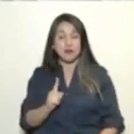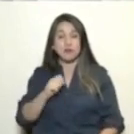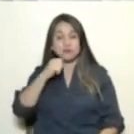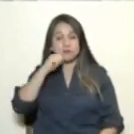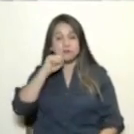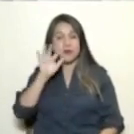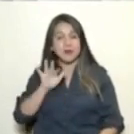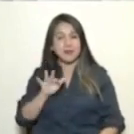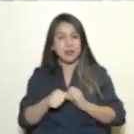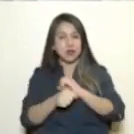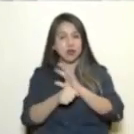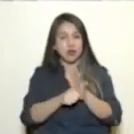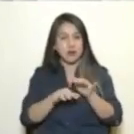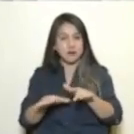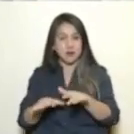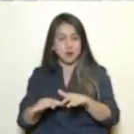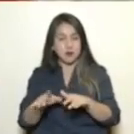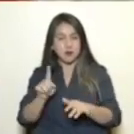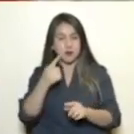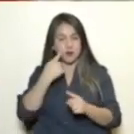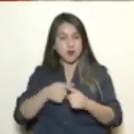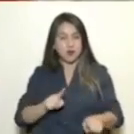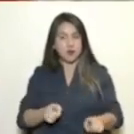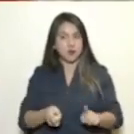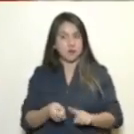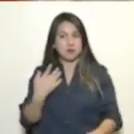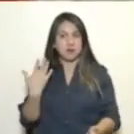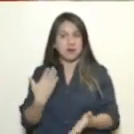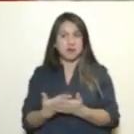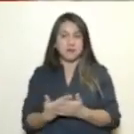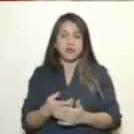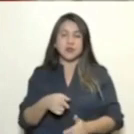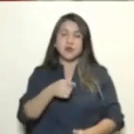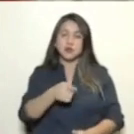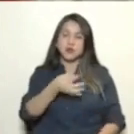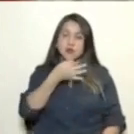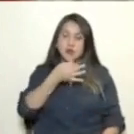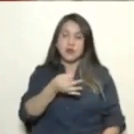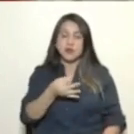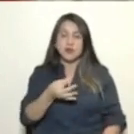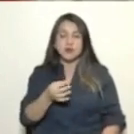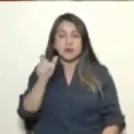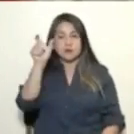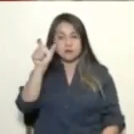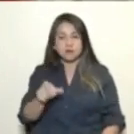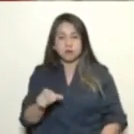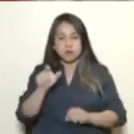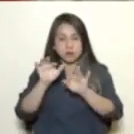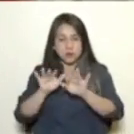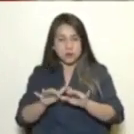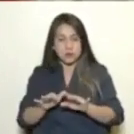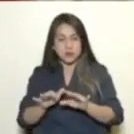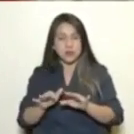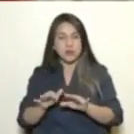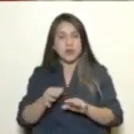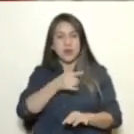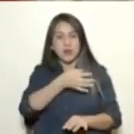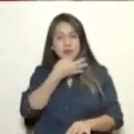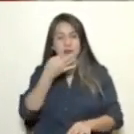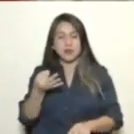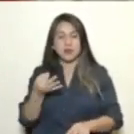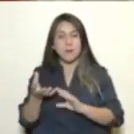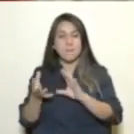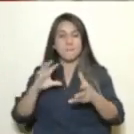esta, no conozco. Don Ricardo, usted afirmó por ahí en una columna de que el planeta navega